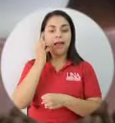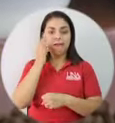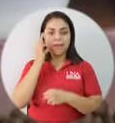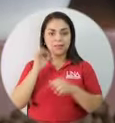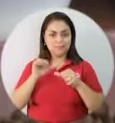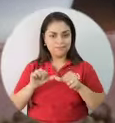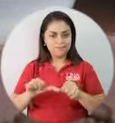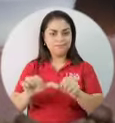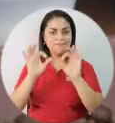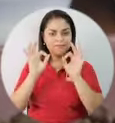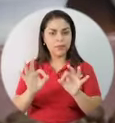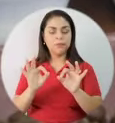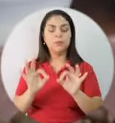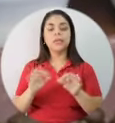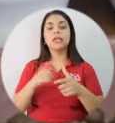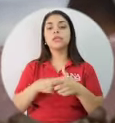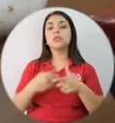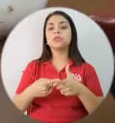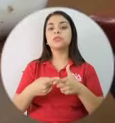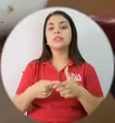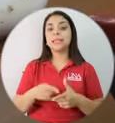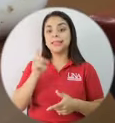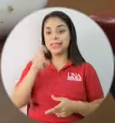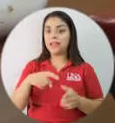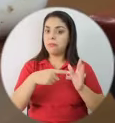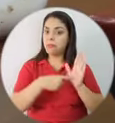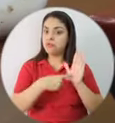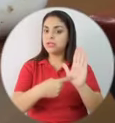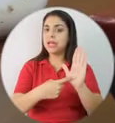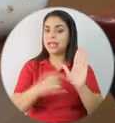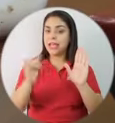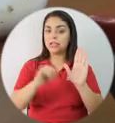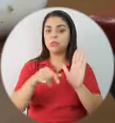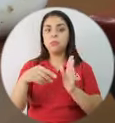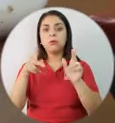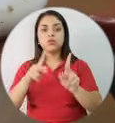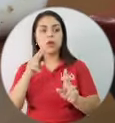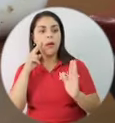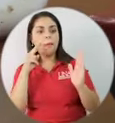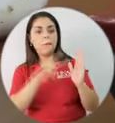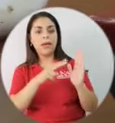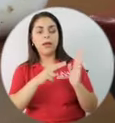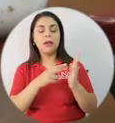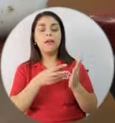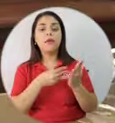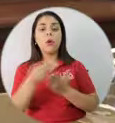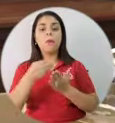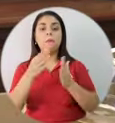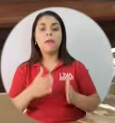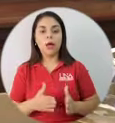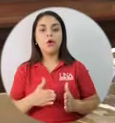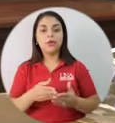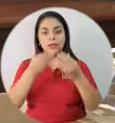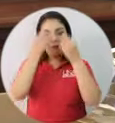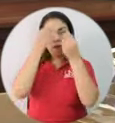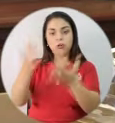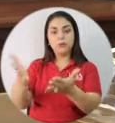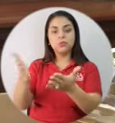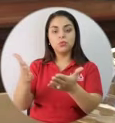que produce de manera sostenible, usted tiene que garantizar que eso realmente sea transmitido al consumidor en la información que usted le